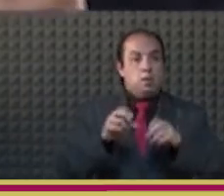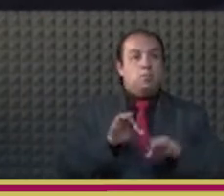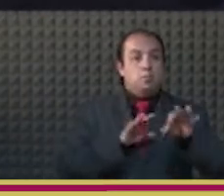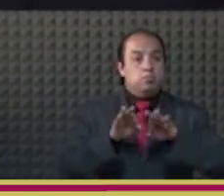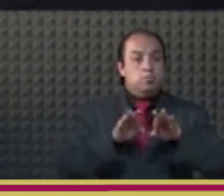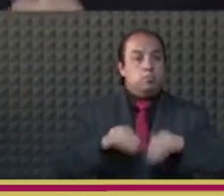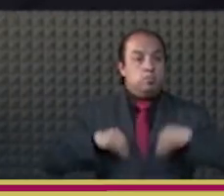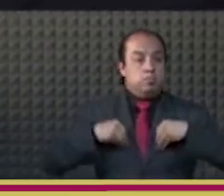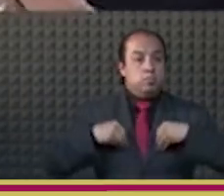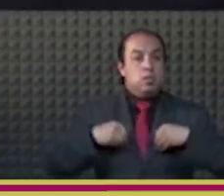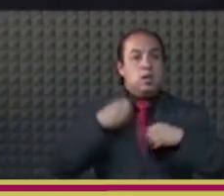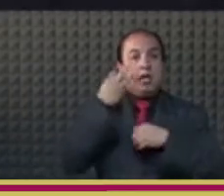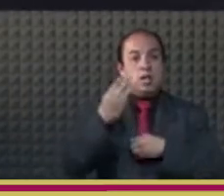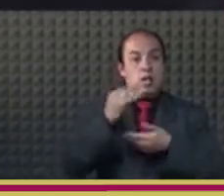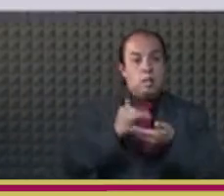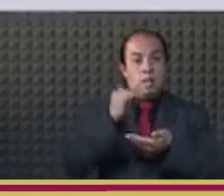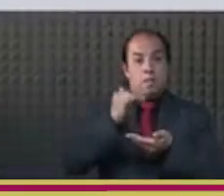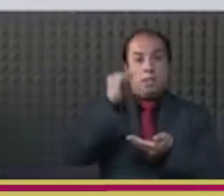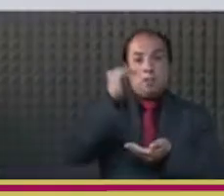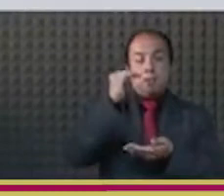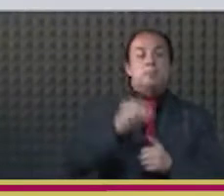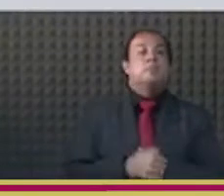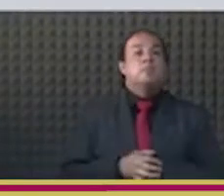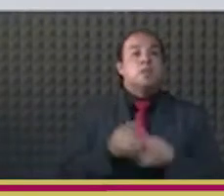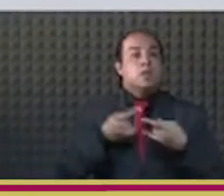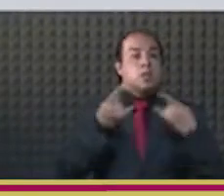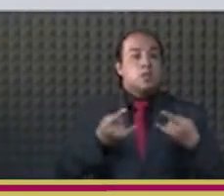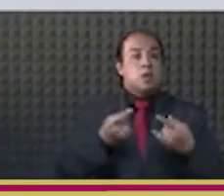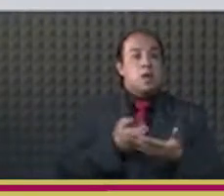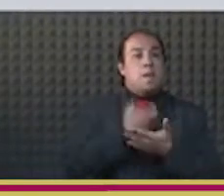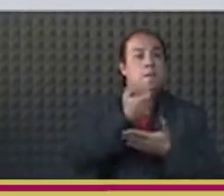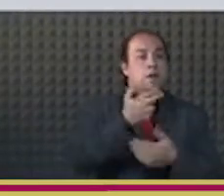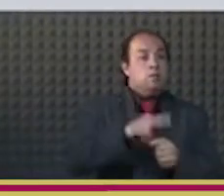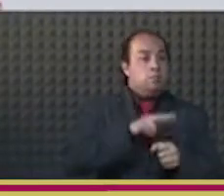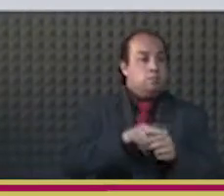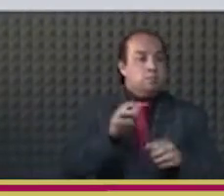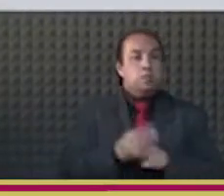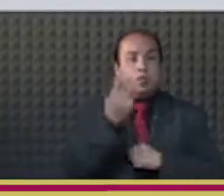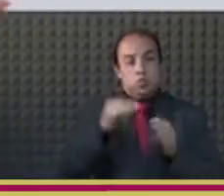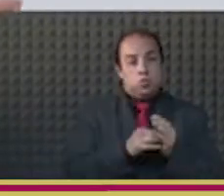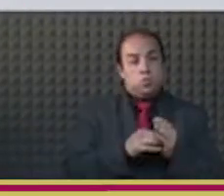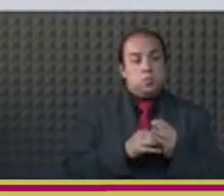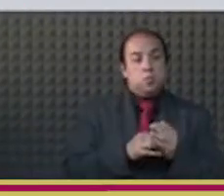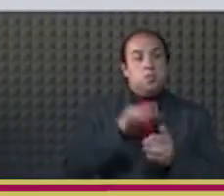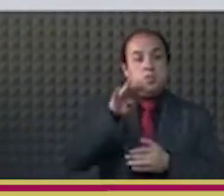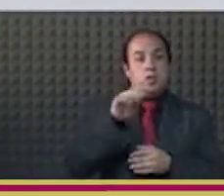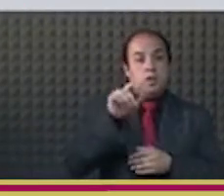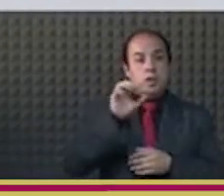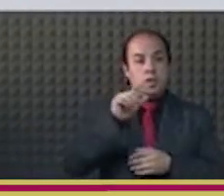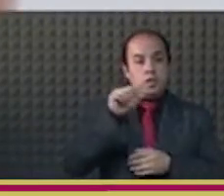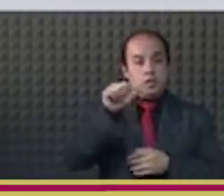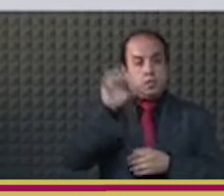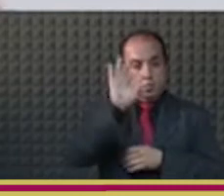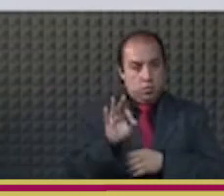aumentos históricos al salario mínimo para 2019 del 16%, para